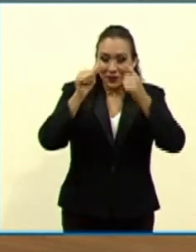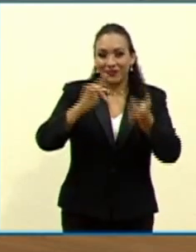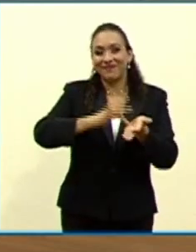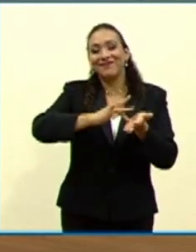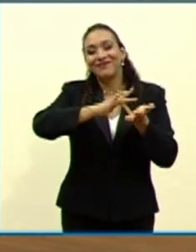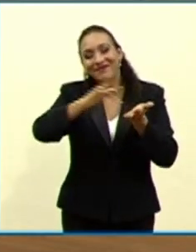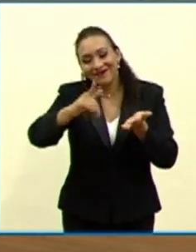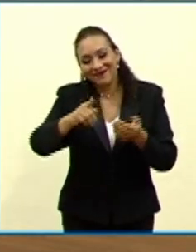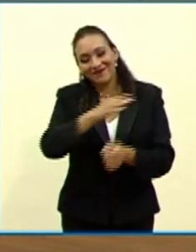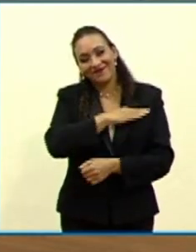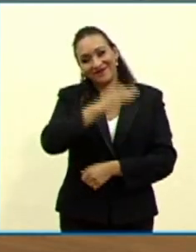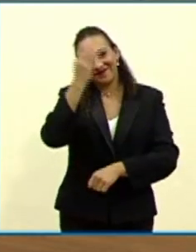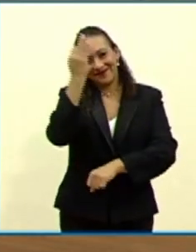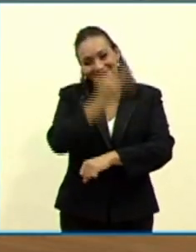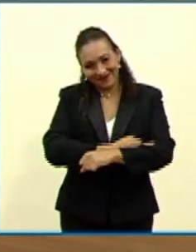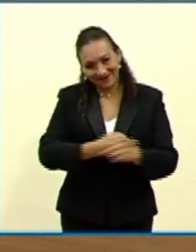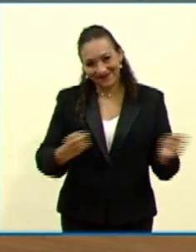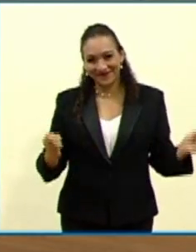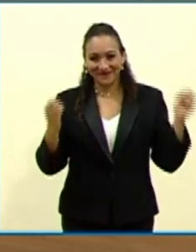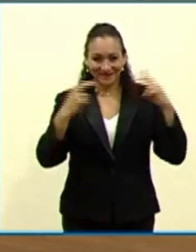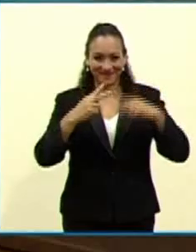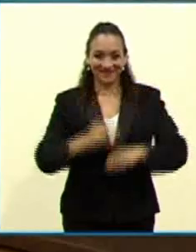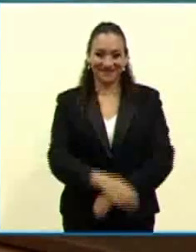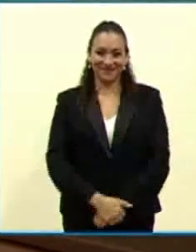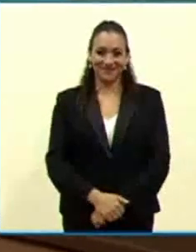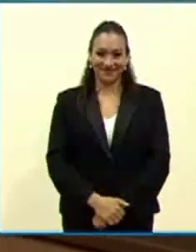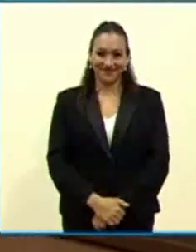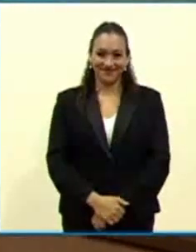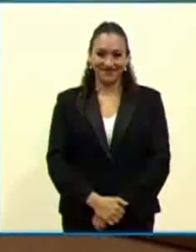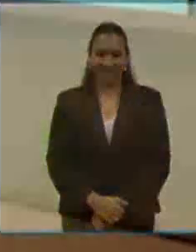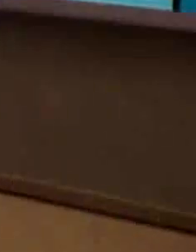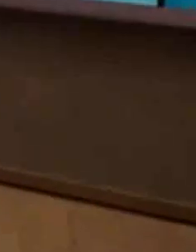por su atención. Que tenga buen provecho. Hasta pronto.